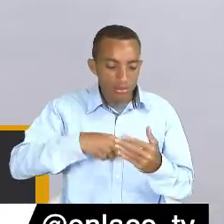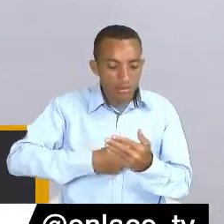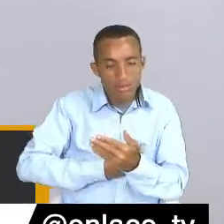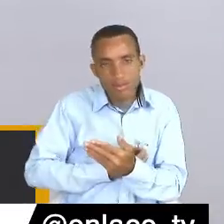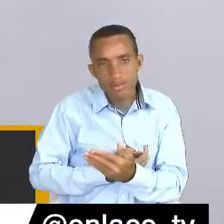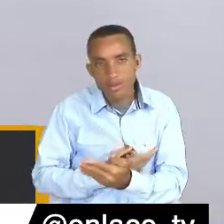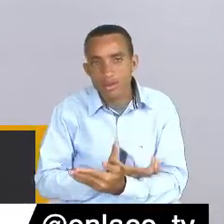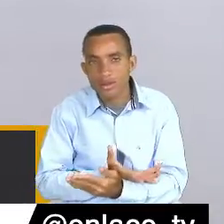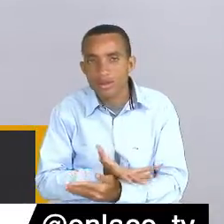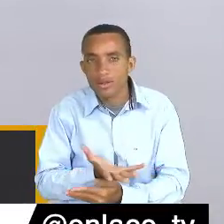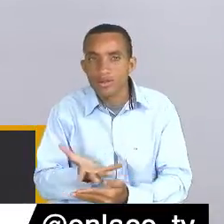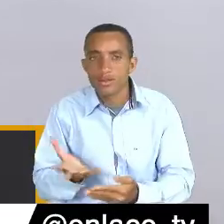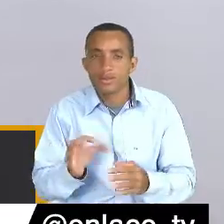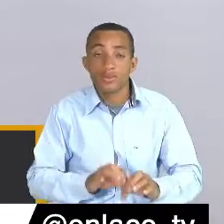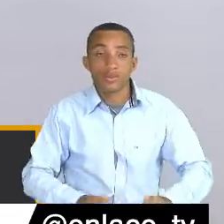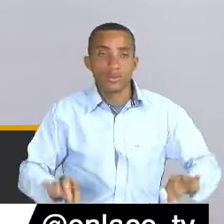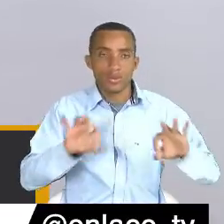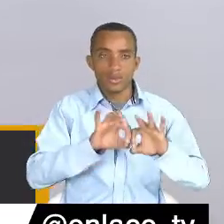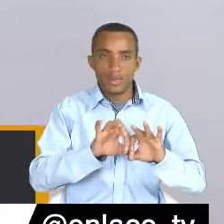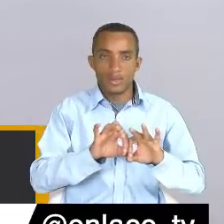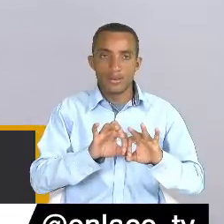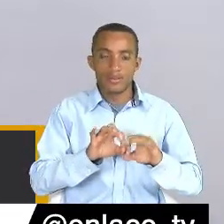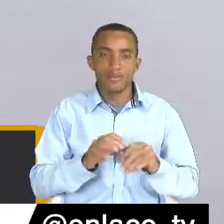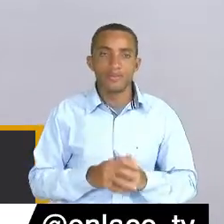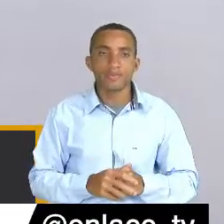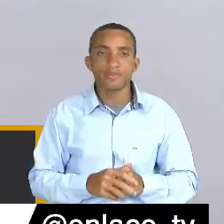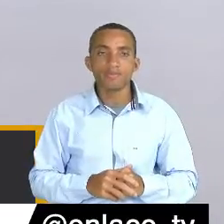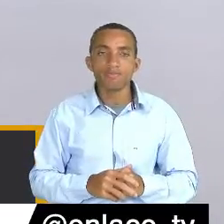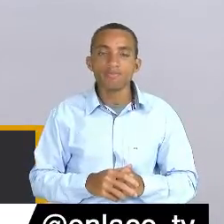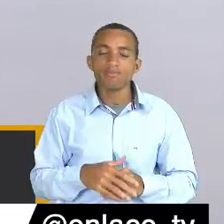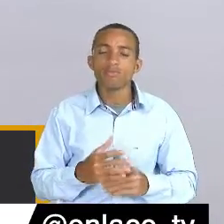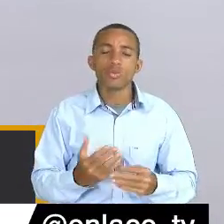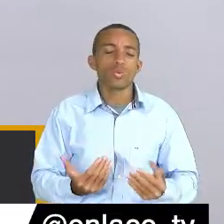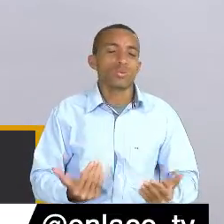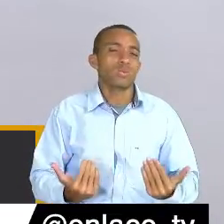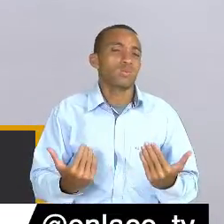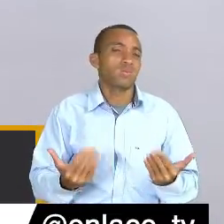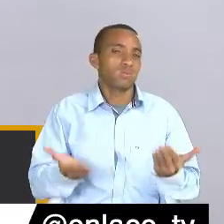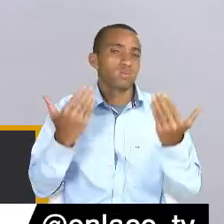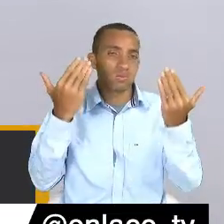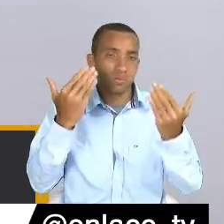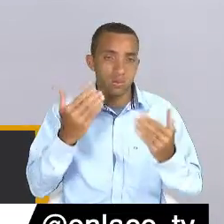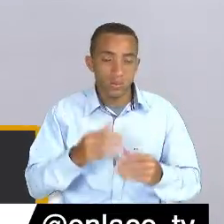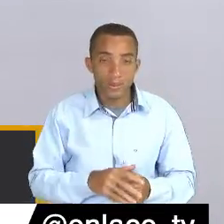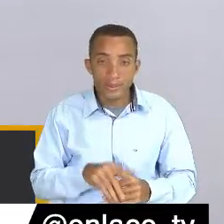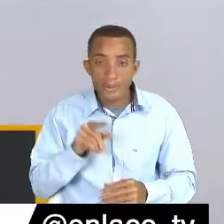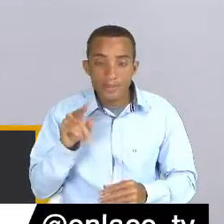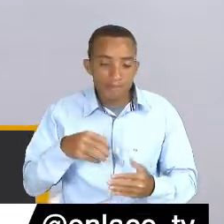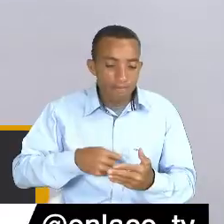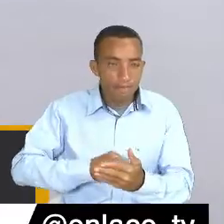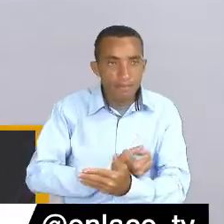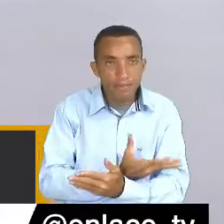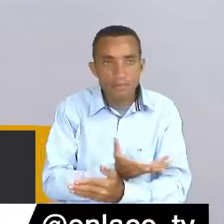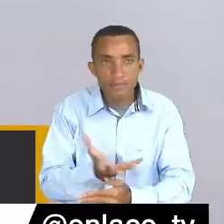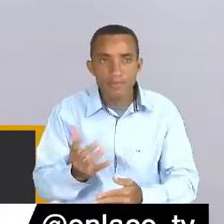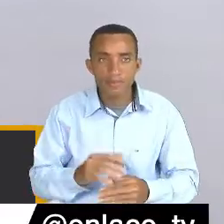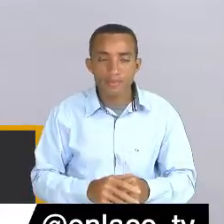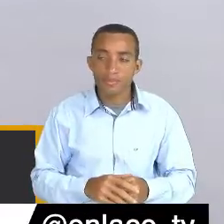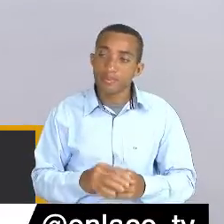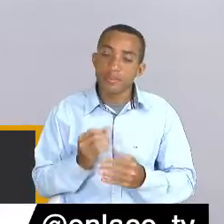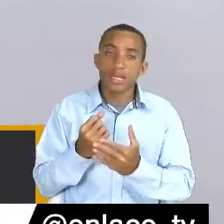de la importancia que tiene, el valor que tiene la poesía, porque la poesía nos